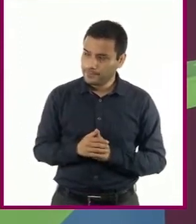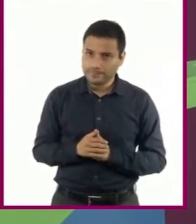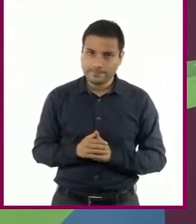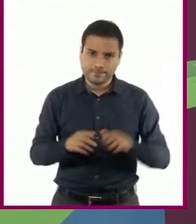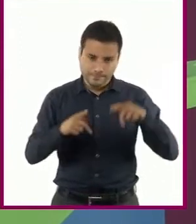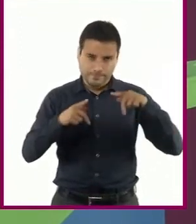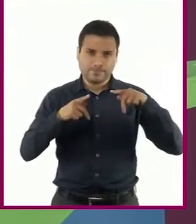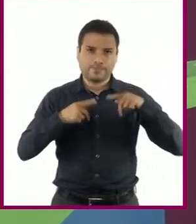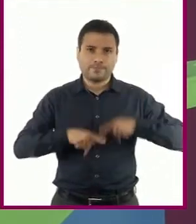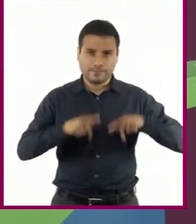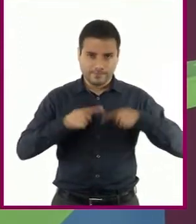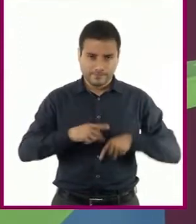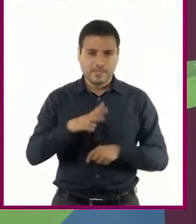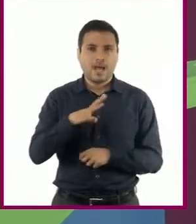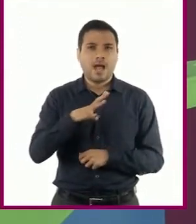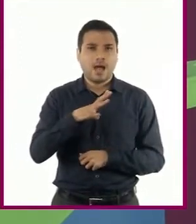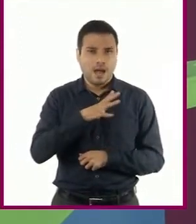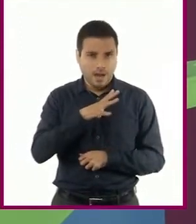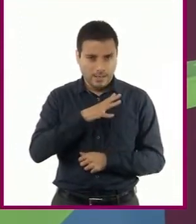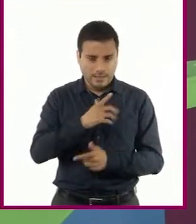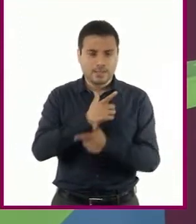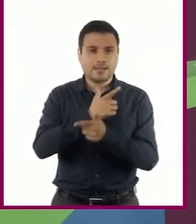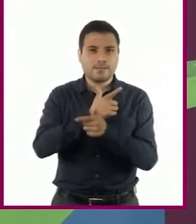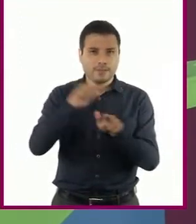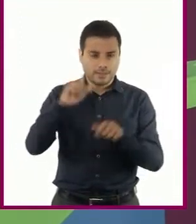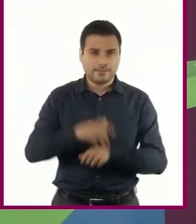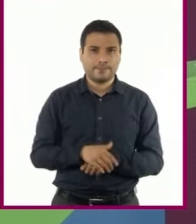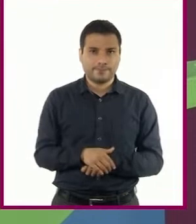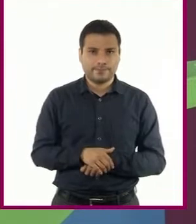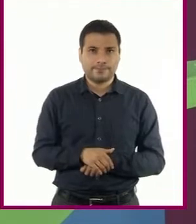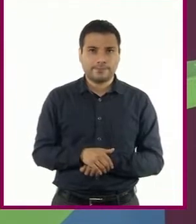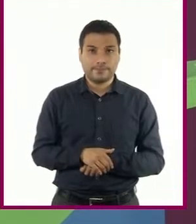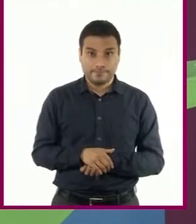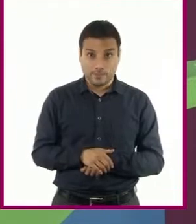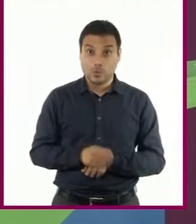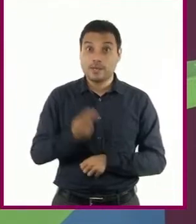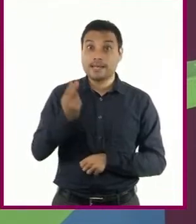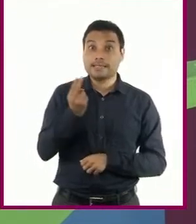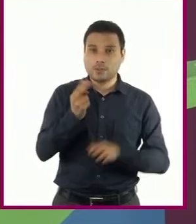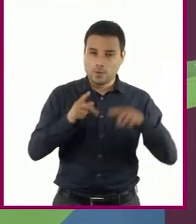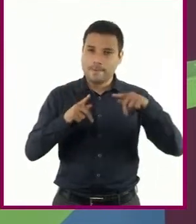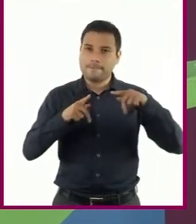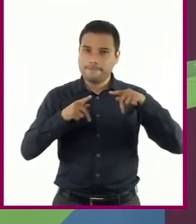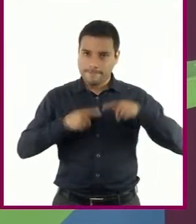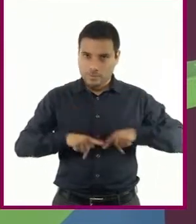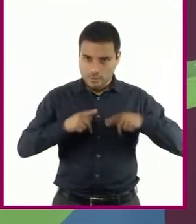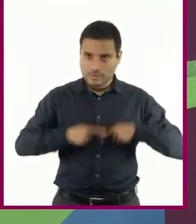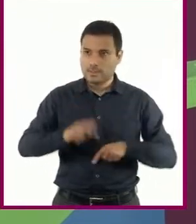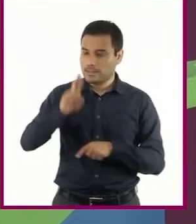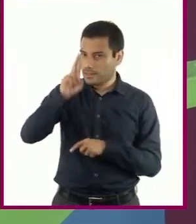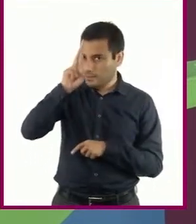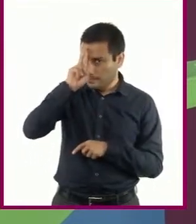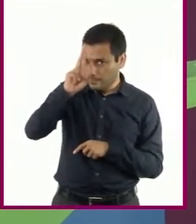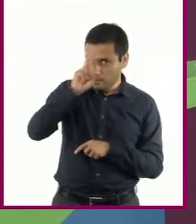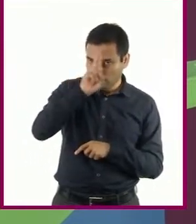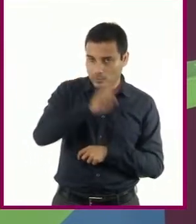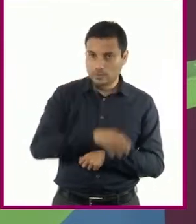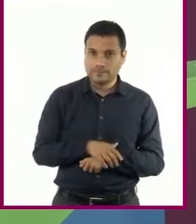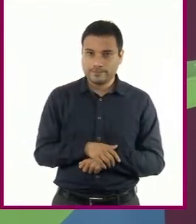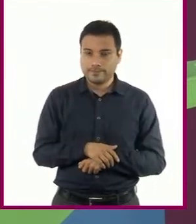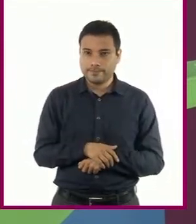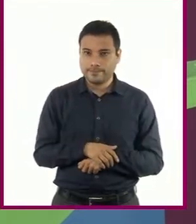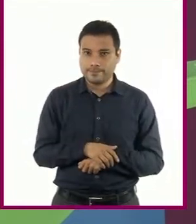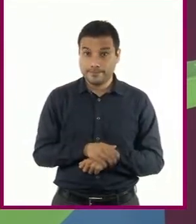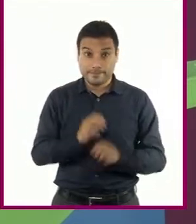o ciudadano se ve limitada por la necesidad absoluta de no afectar a la libertad de las demás personas. De lo contrario,